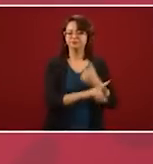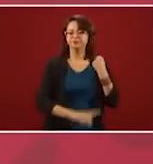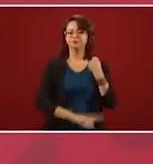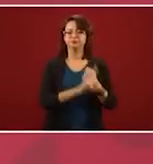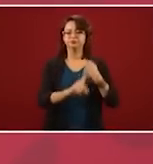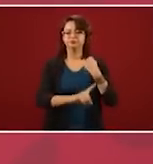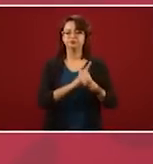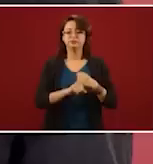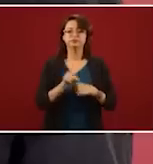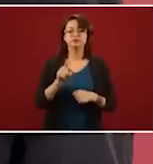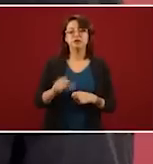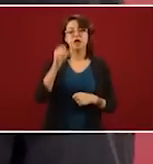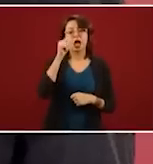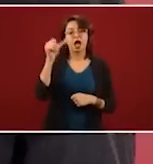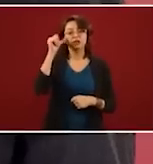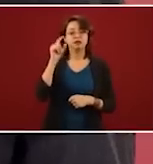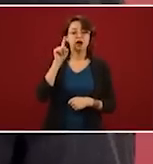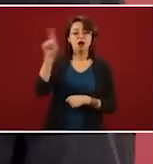el aeropuerto,